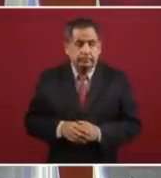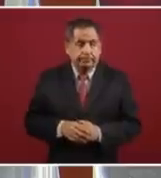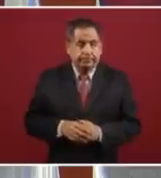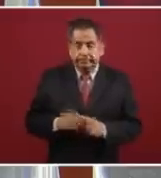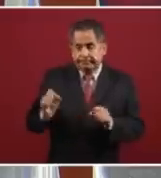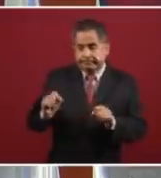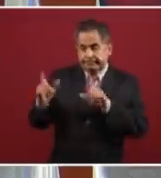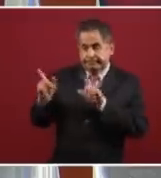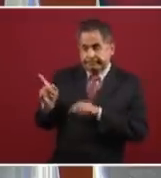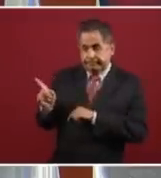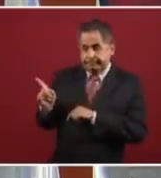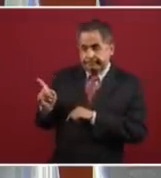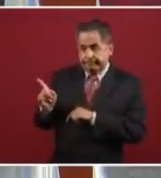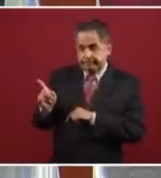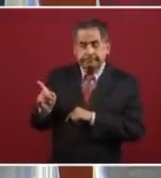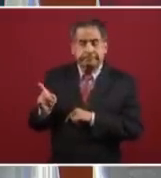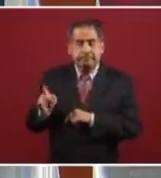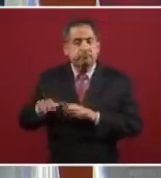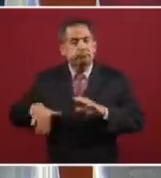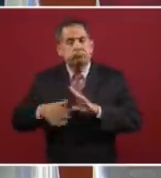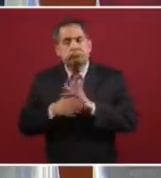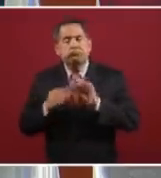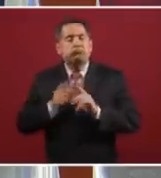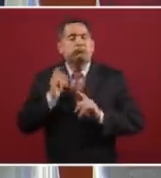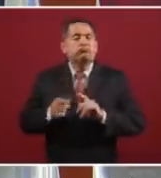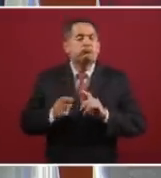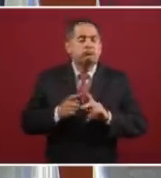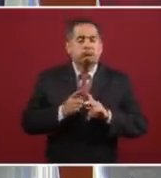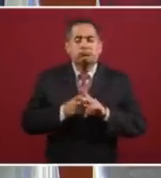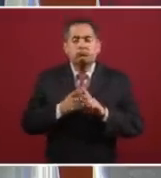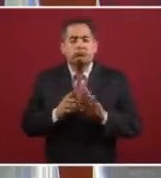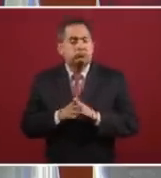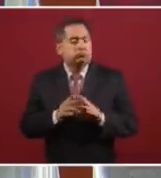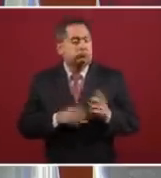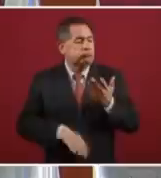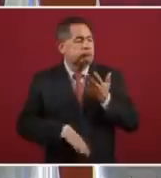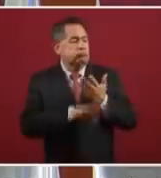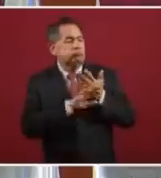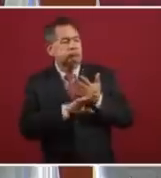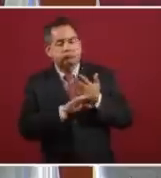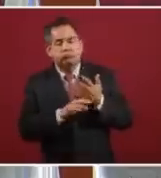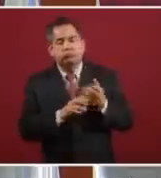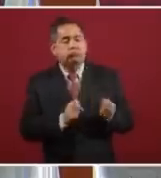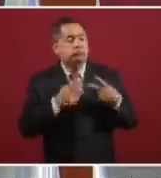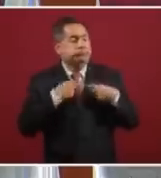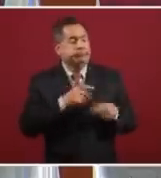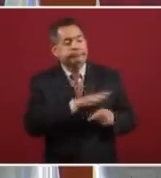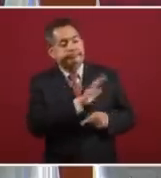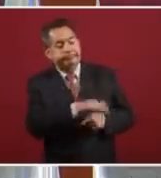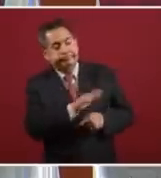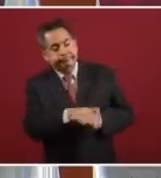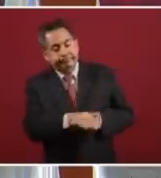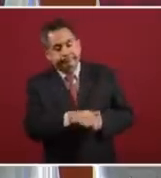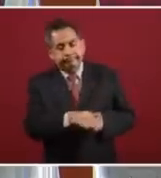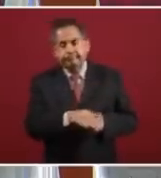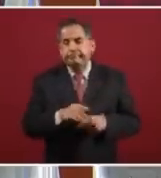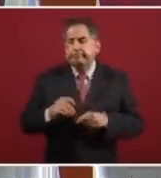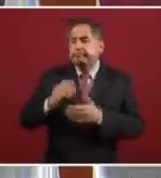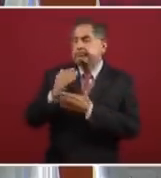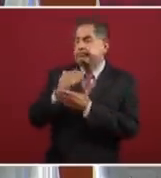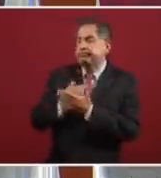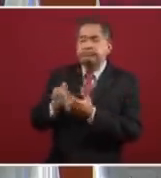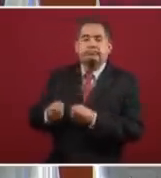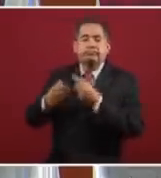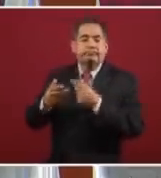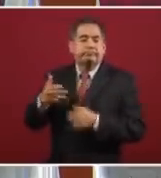está la fórmula que lo sacamos, se toma la base de los agresores fallecidos y se restan los heridos